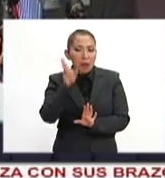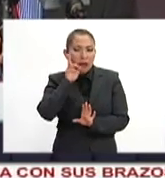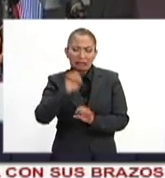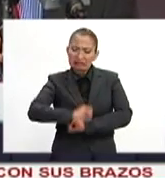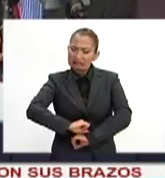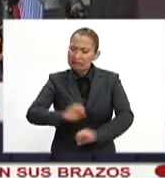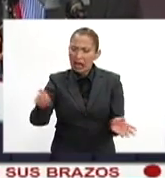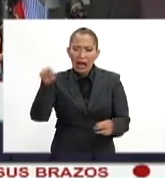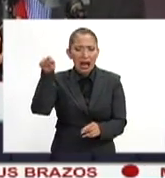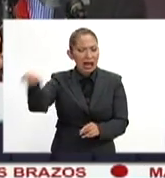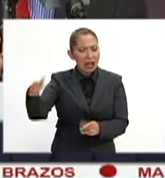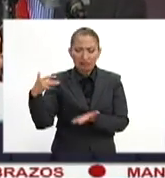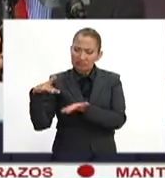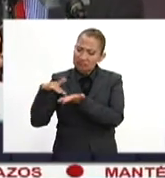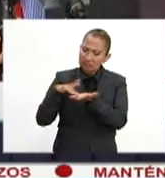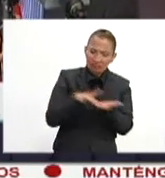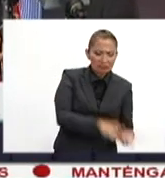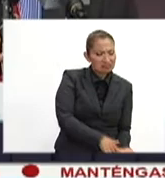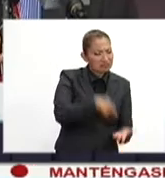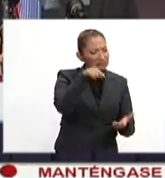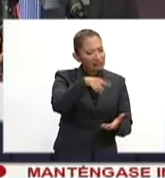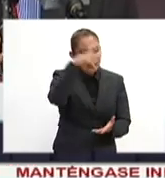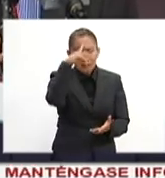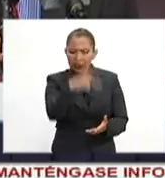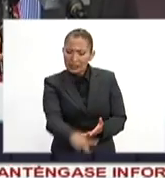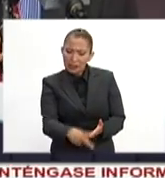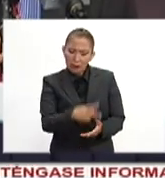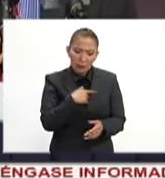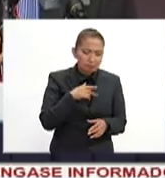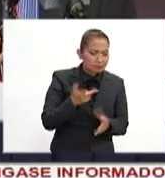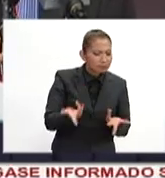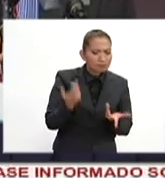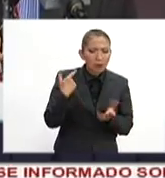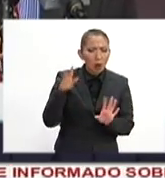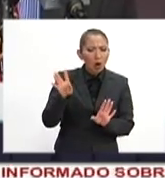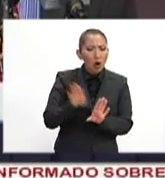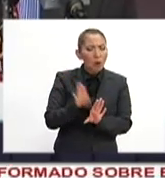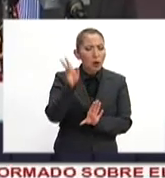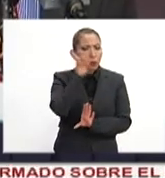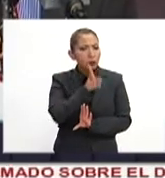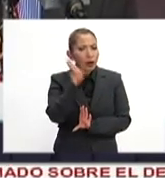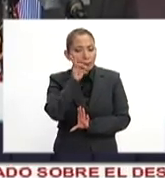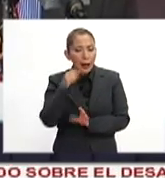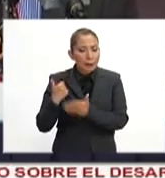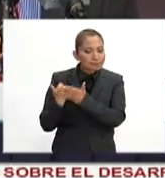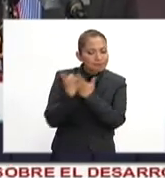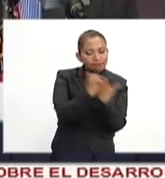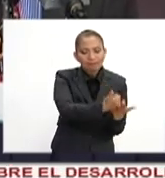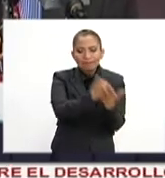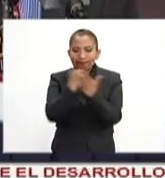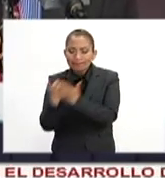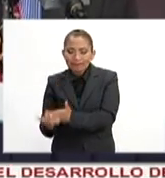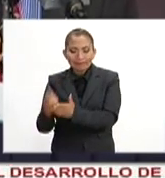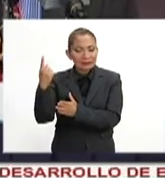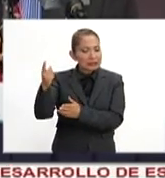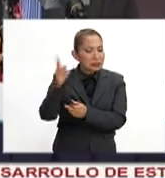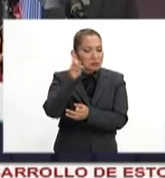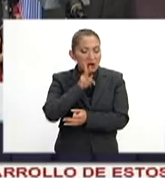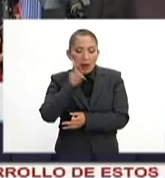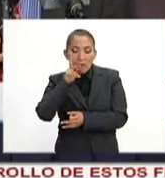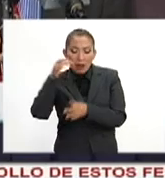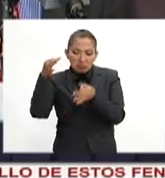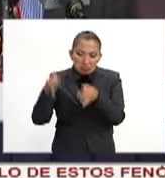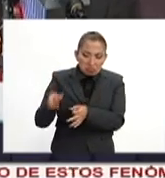muy clara de solidaridad hacia México, una señal de cooperación, una señal